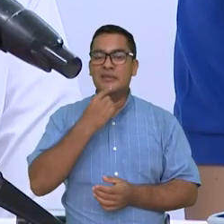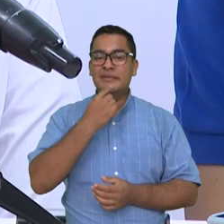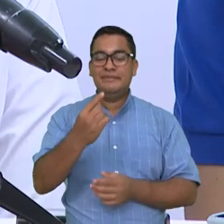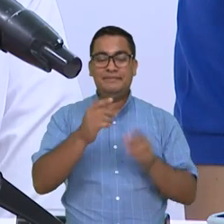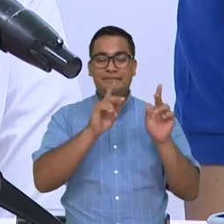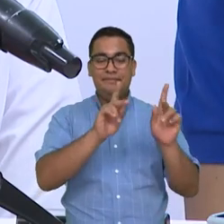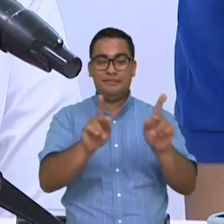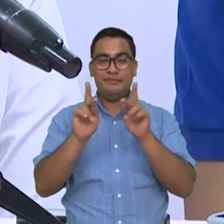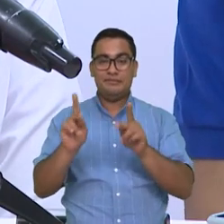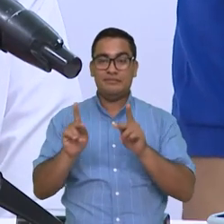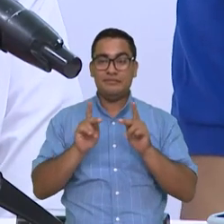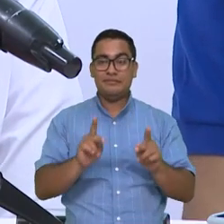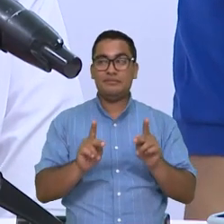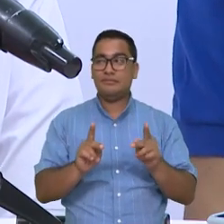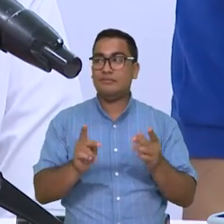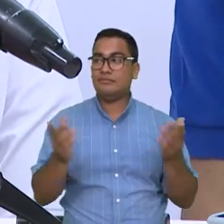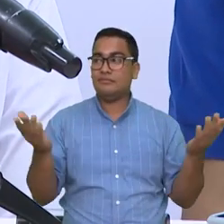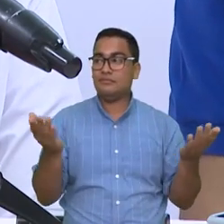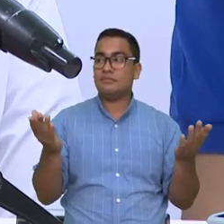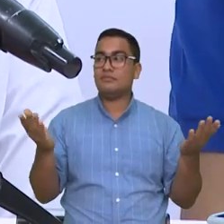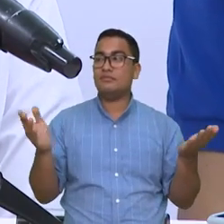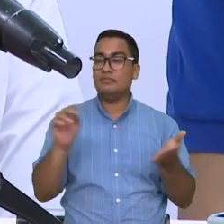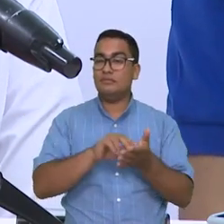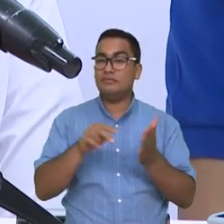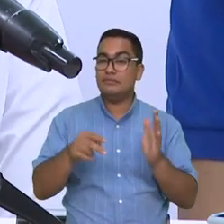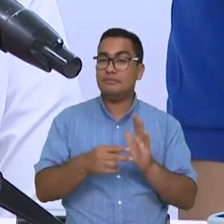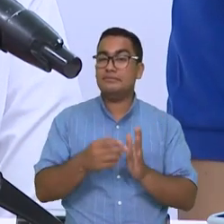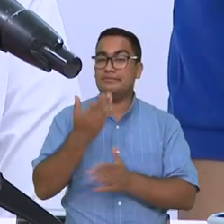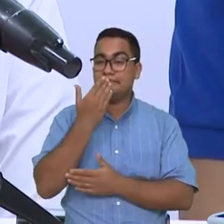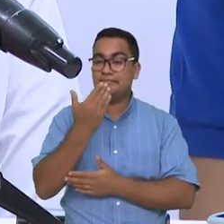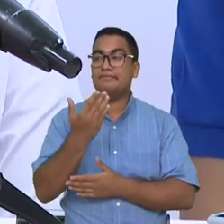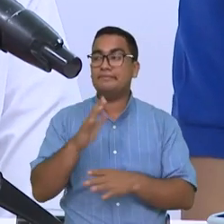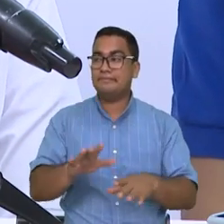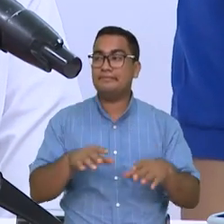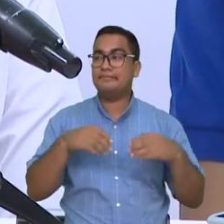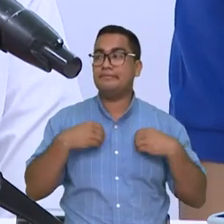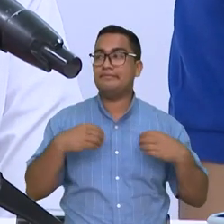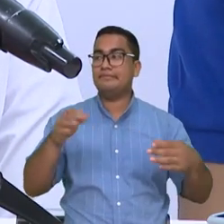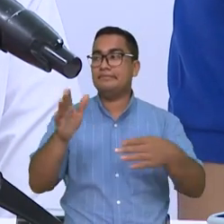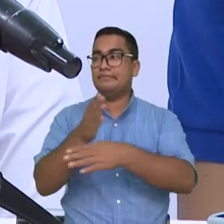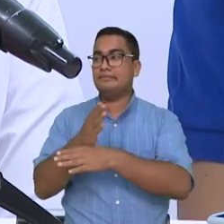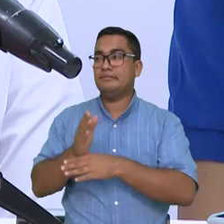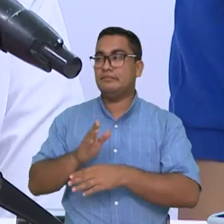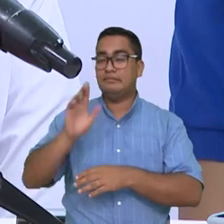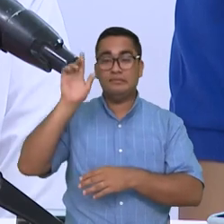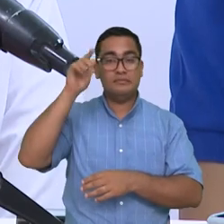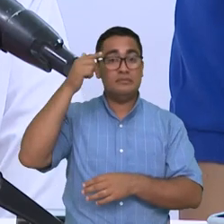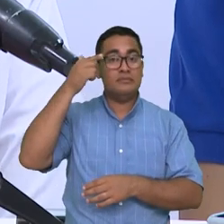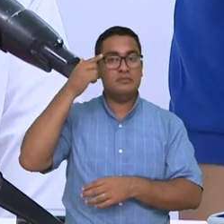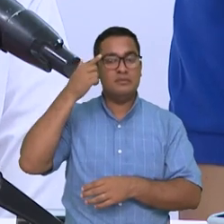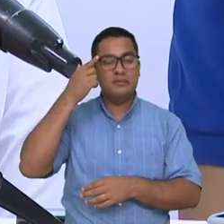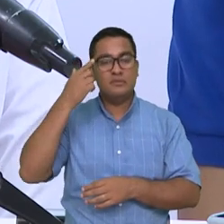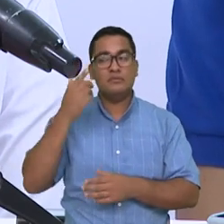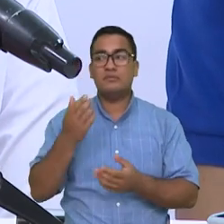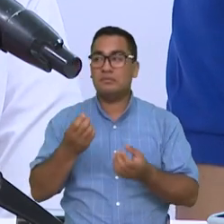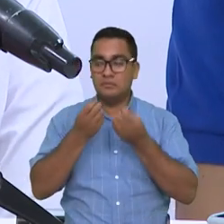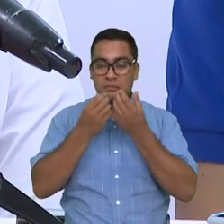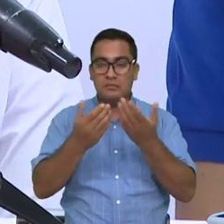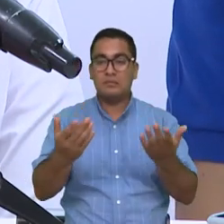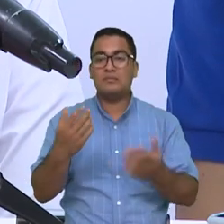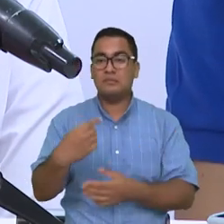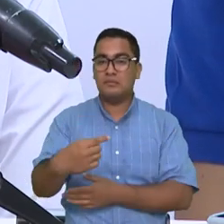está expectante y está recibiendo muy positivamente todas las medidas que nuestro gobierno está emitiendo